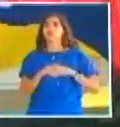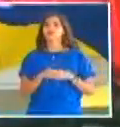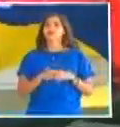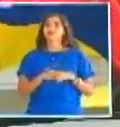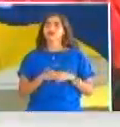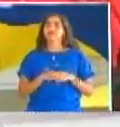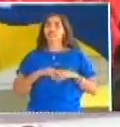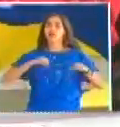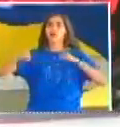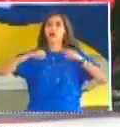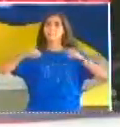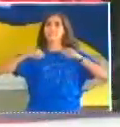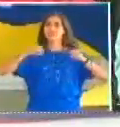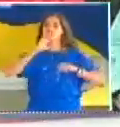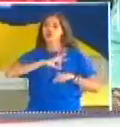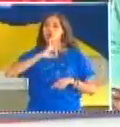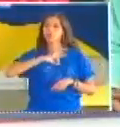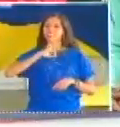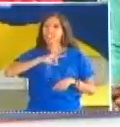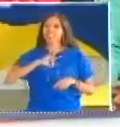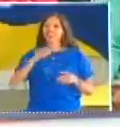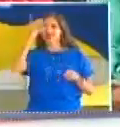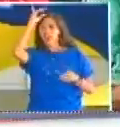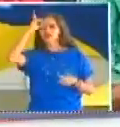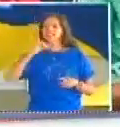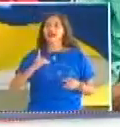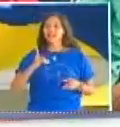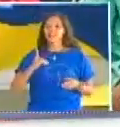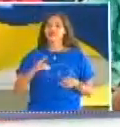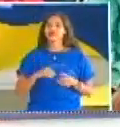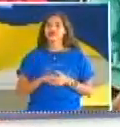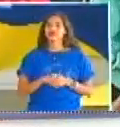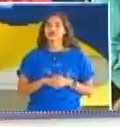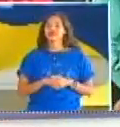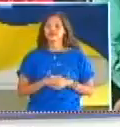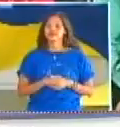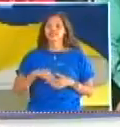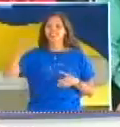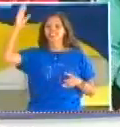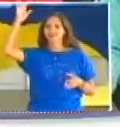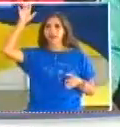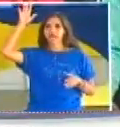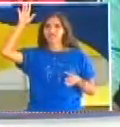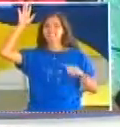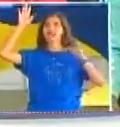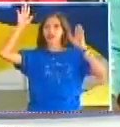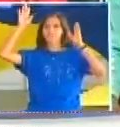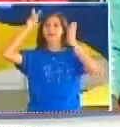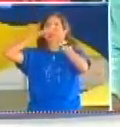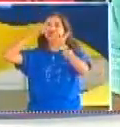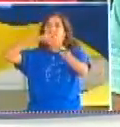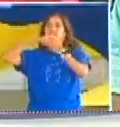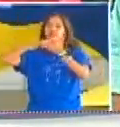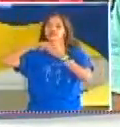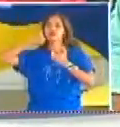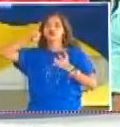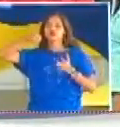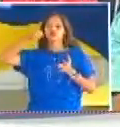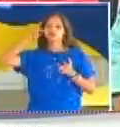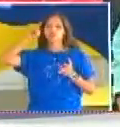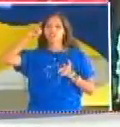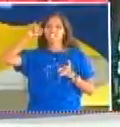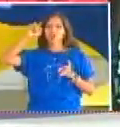los movimientos sociales de sectores con alguna discapacidad. Aquí están presentes Junior